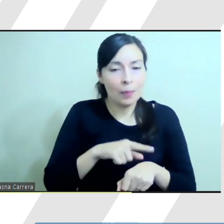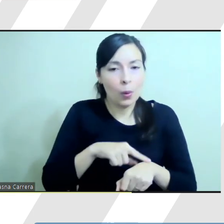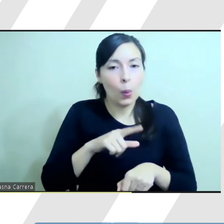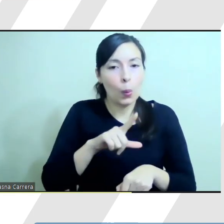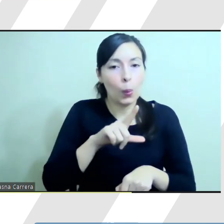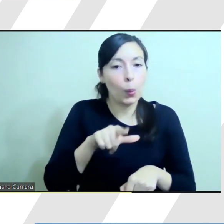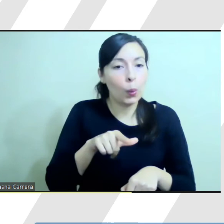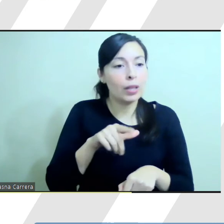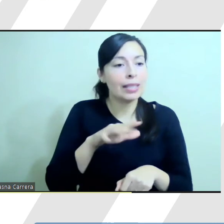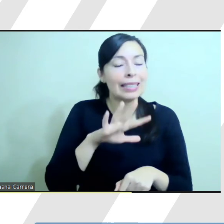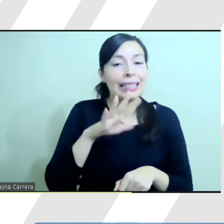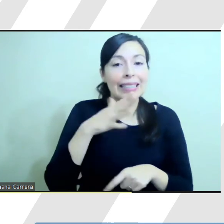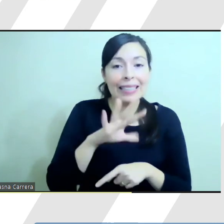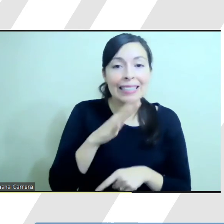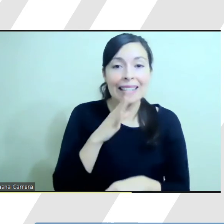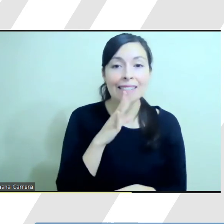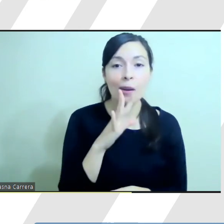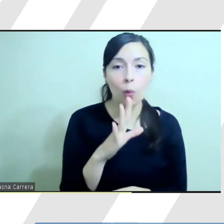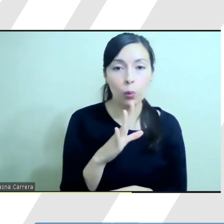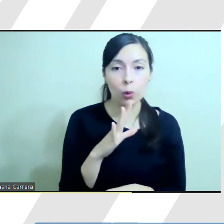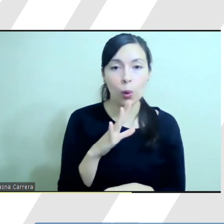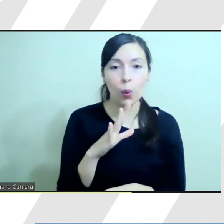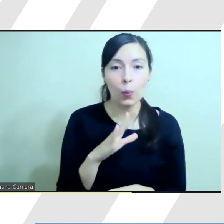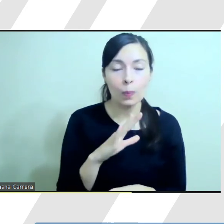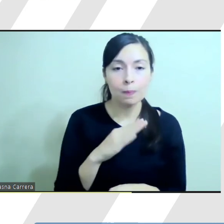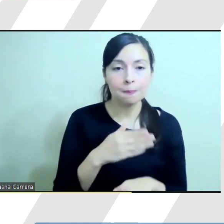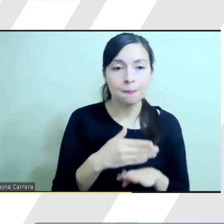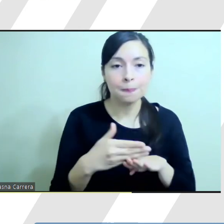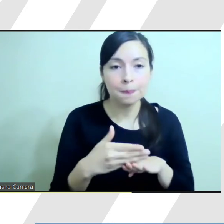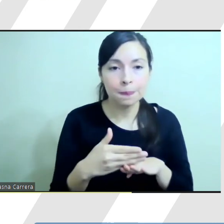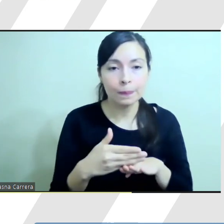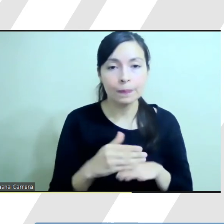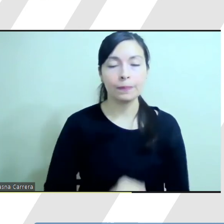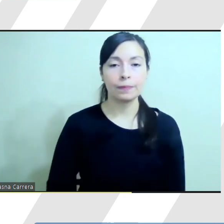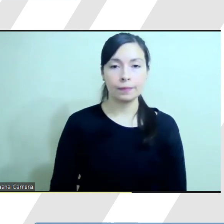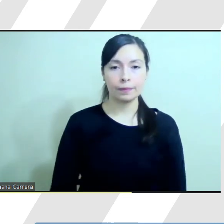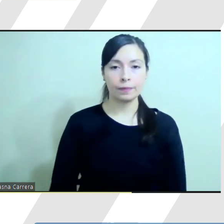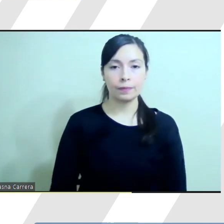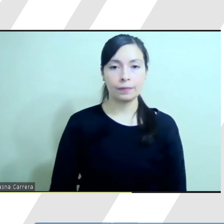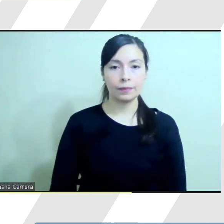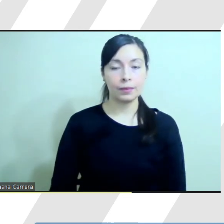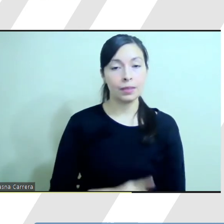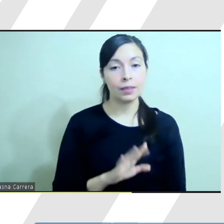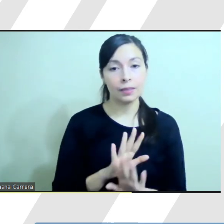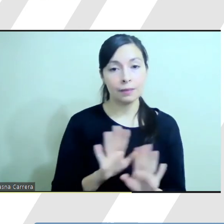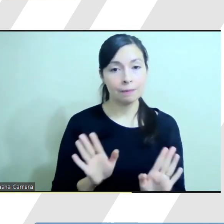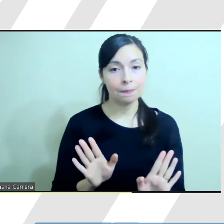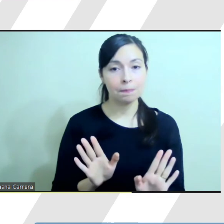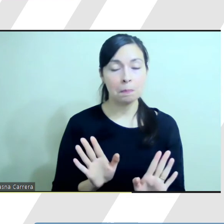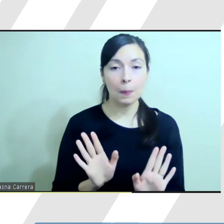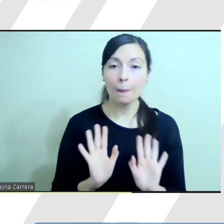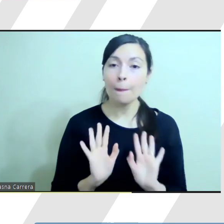15 segundos. Sino para dar por concluido.